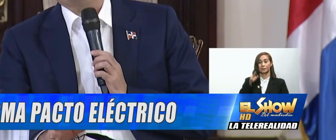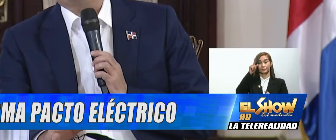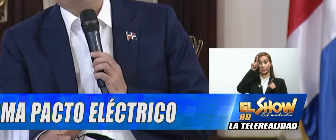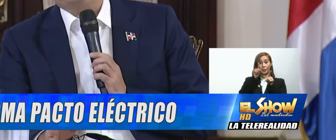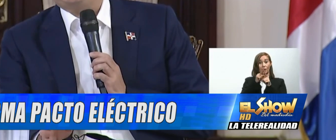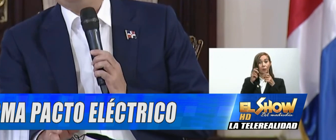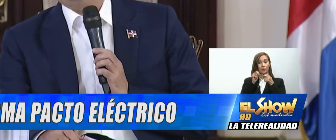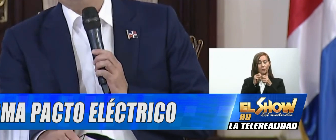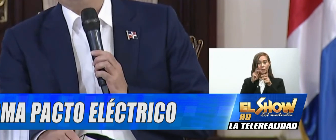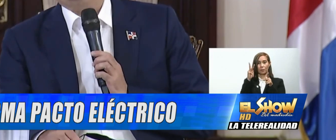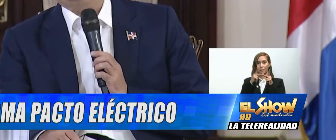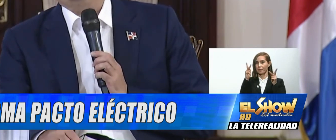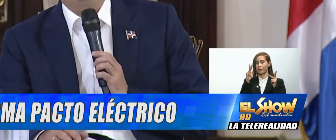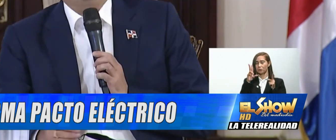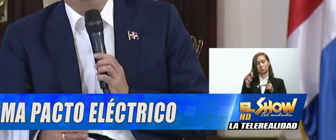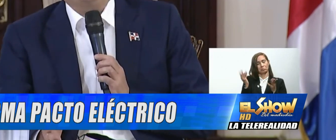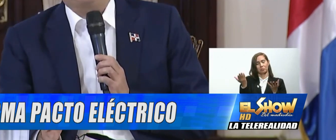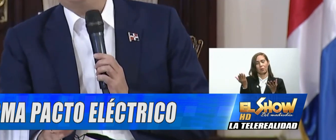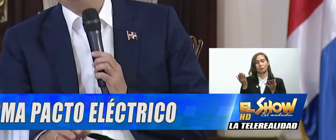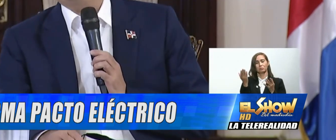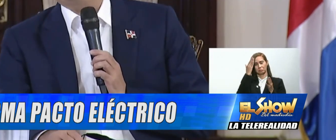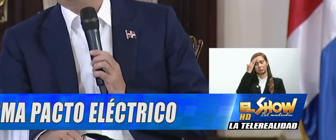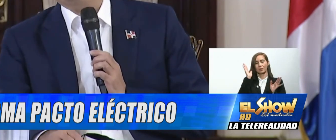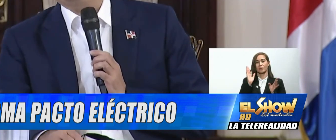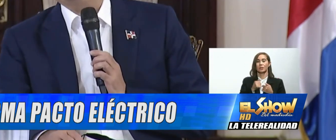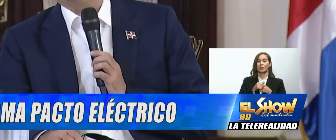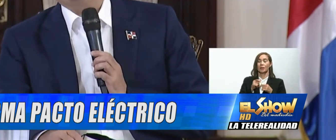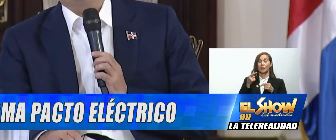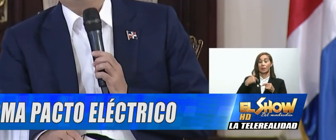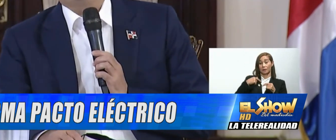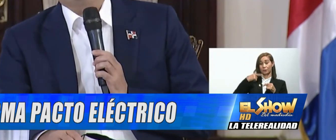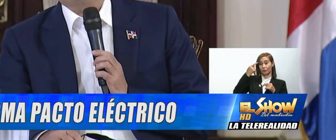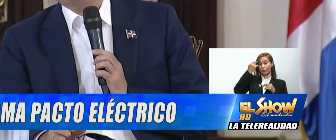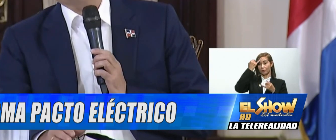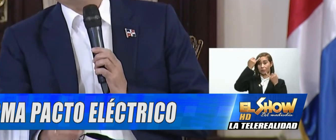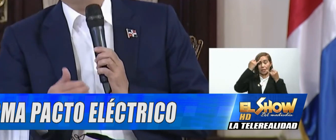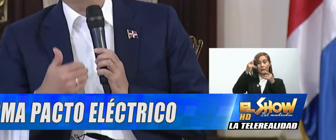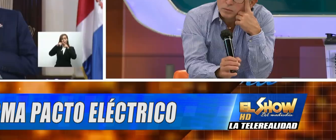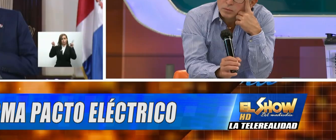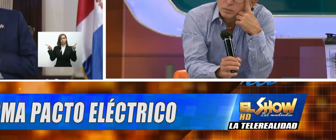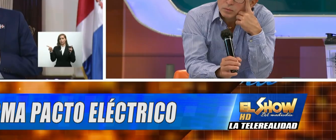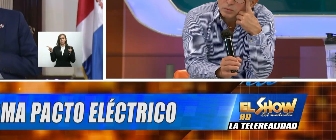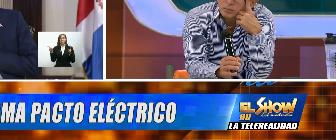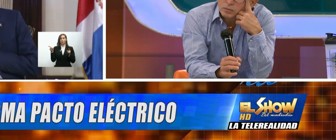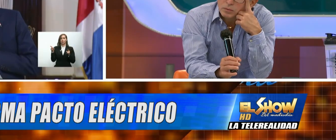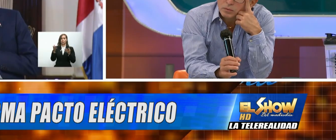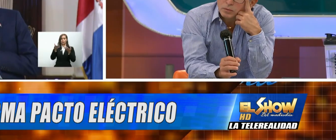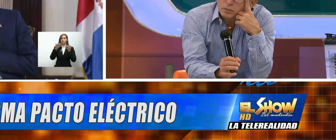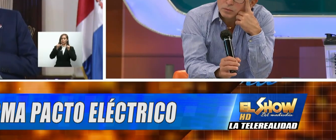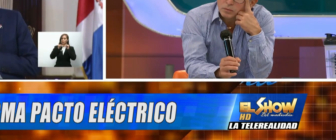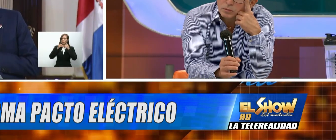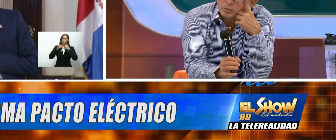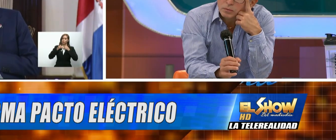Este pacto no es perfecto. Yo estoy en desacuerdo incluso con algunas partes que quisiera que avanzáramos